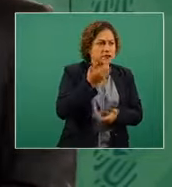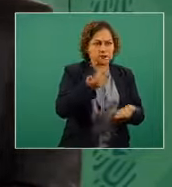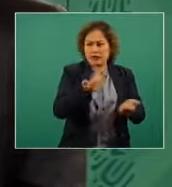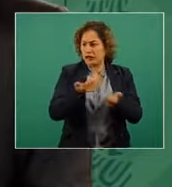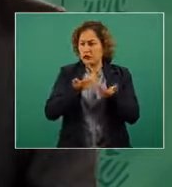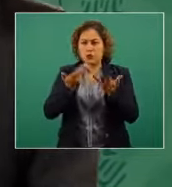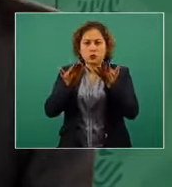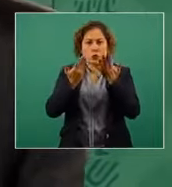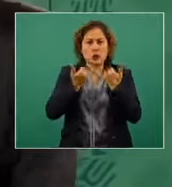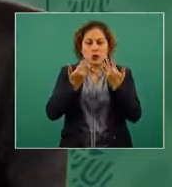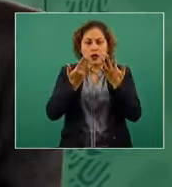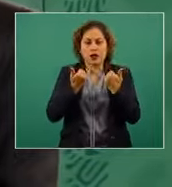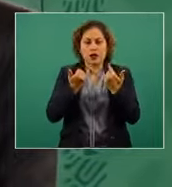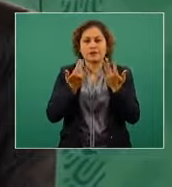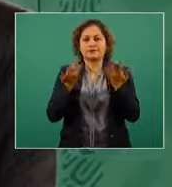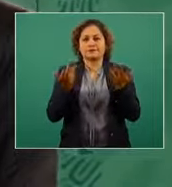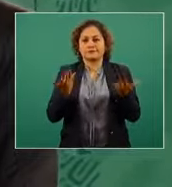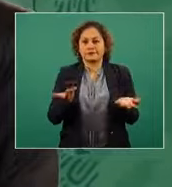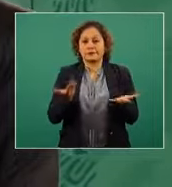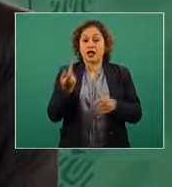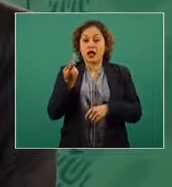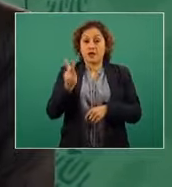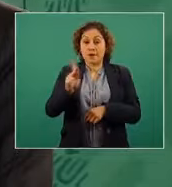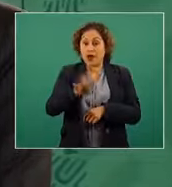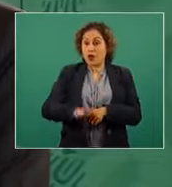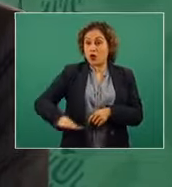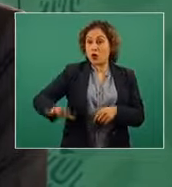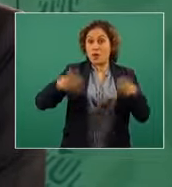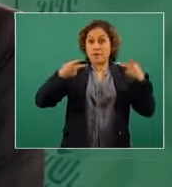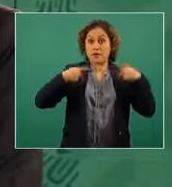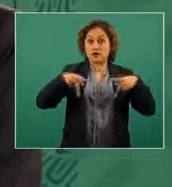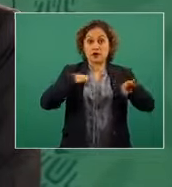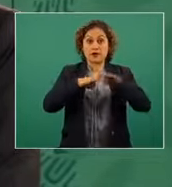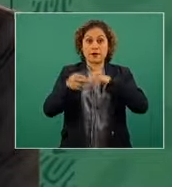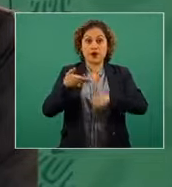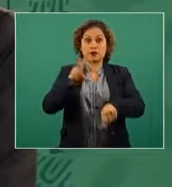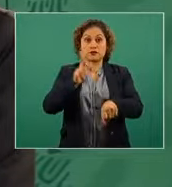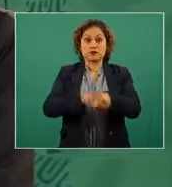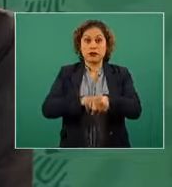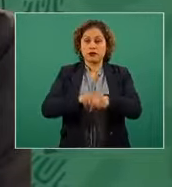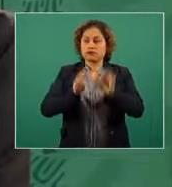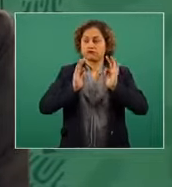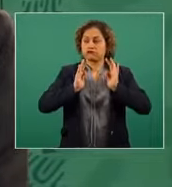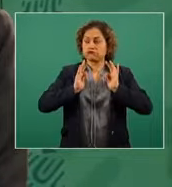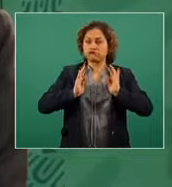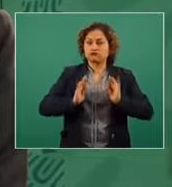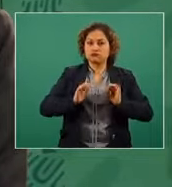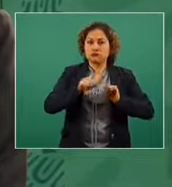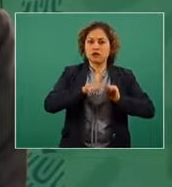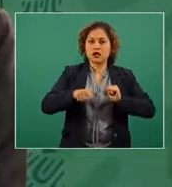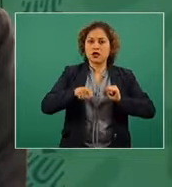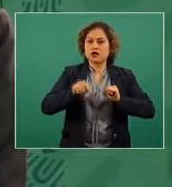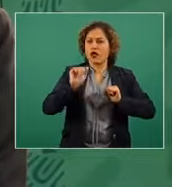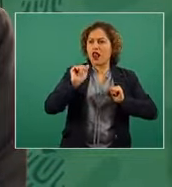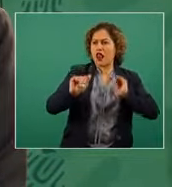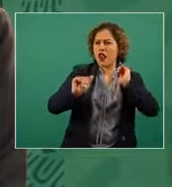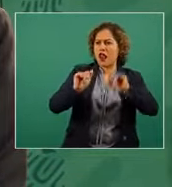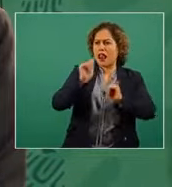no han habido protestas de las enfermeras, de los médicos.